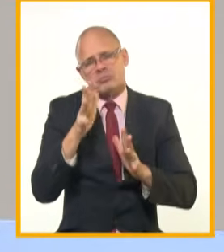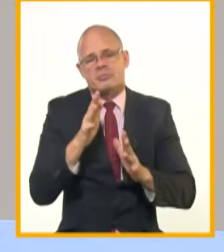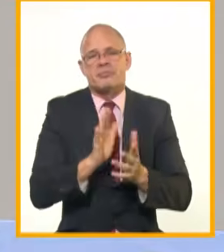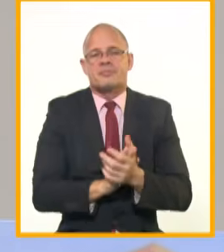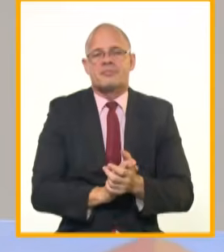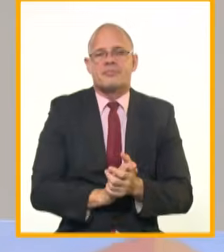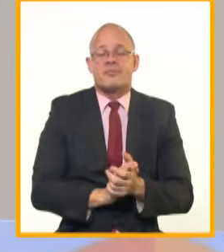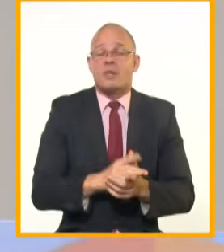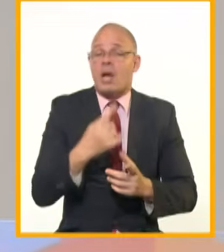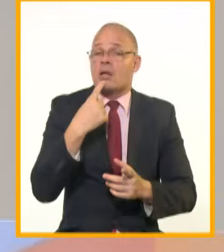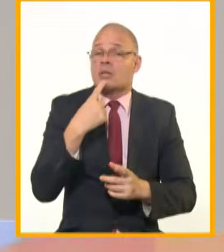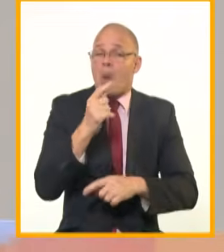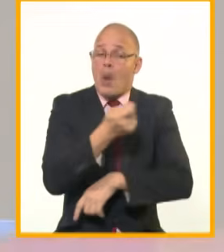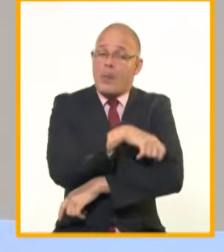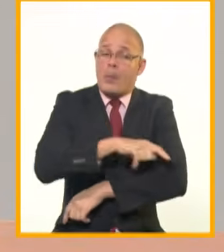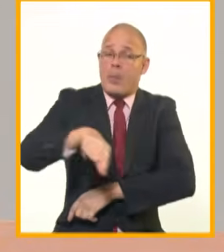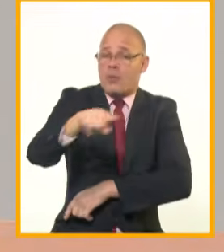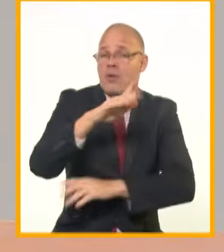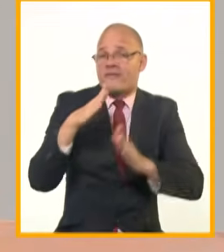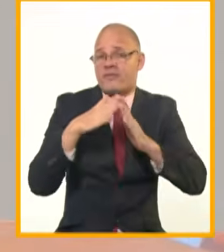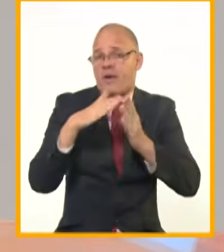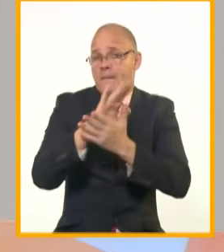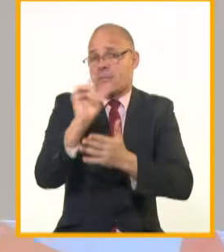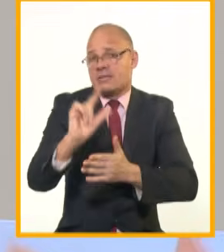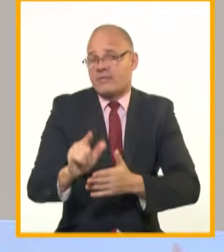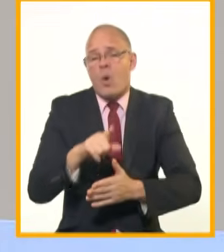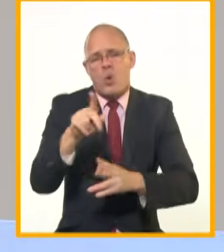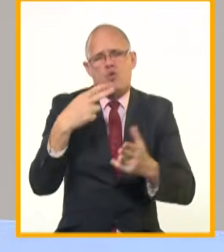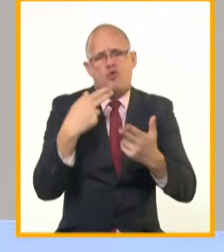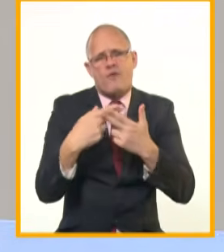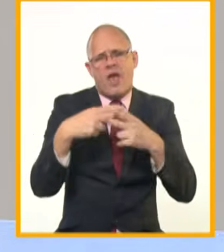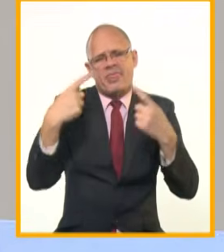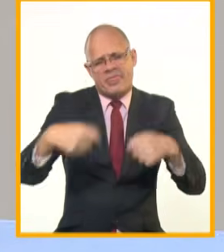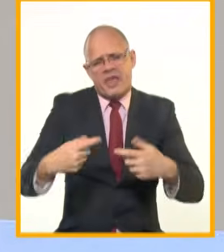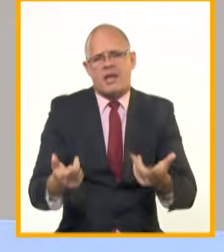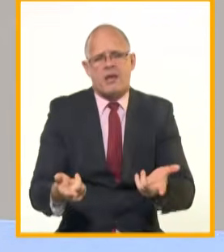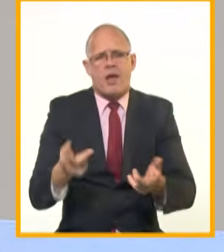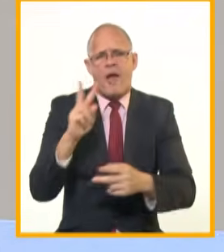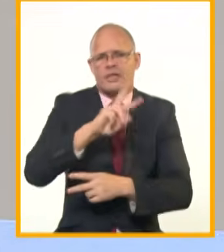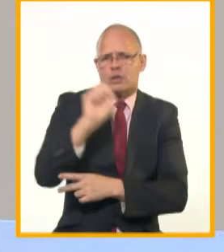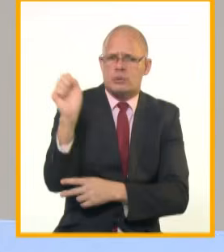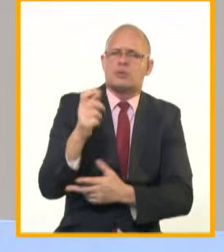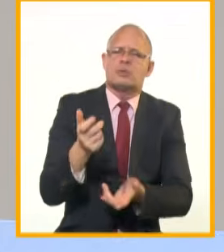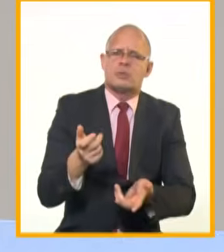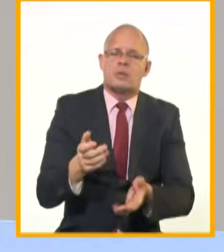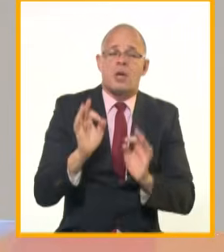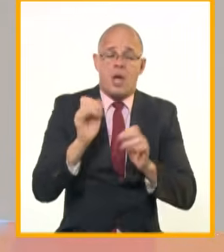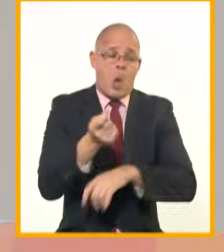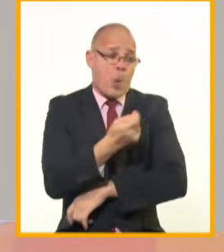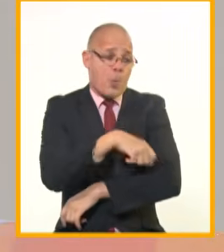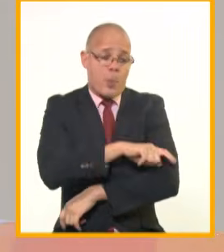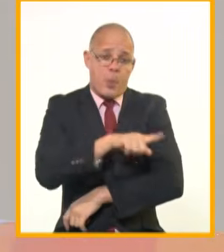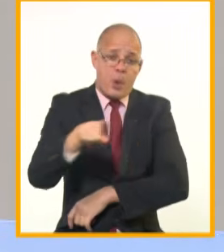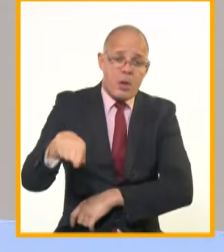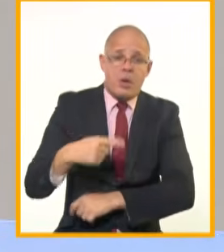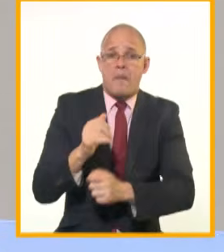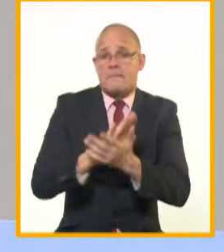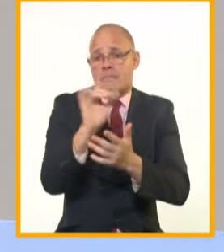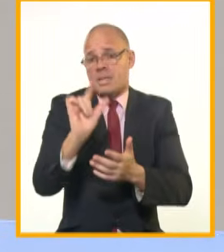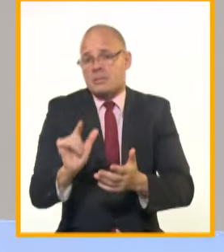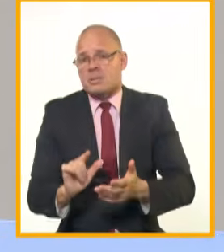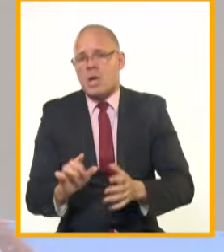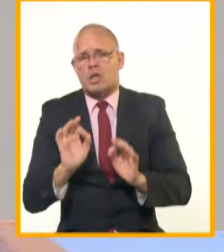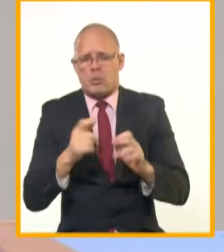fe inquebrantable en la victoria, no queda de otra. El pueblo cubano y el pueblo mayabequense es un